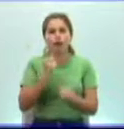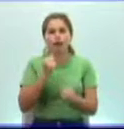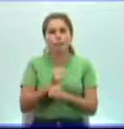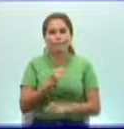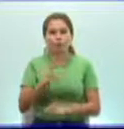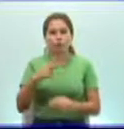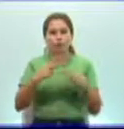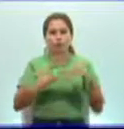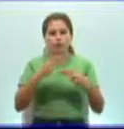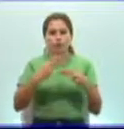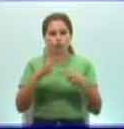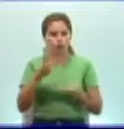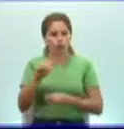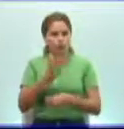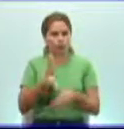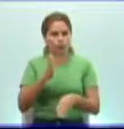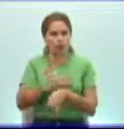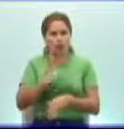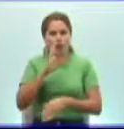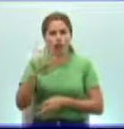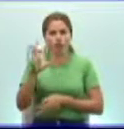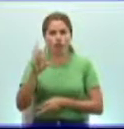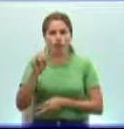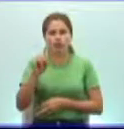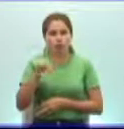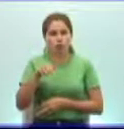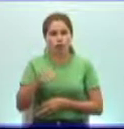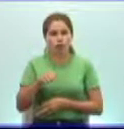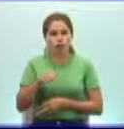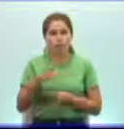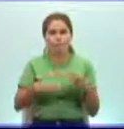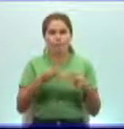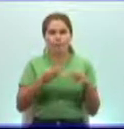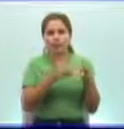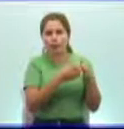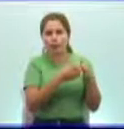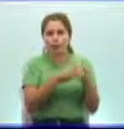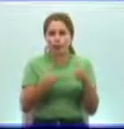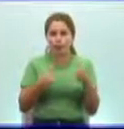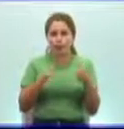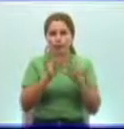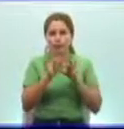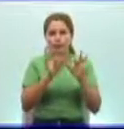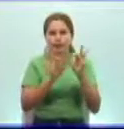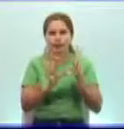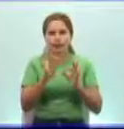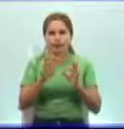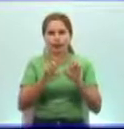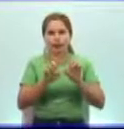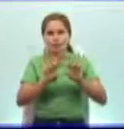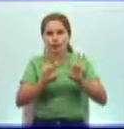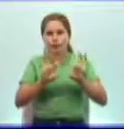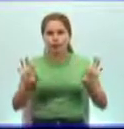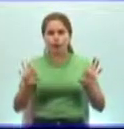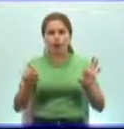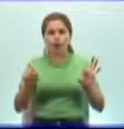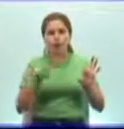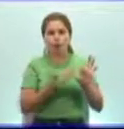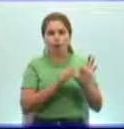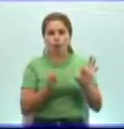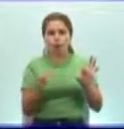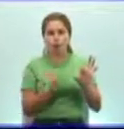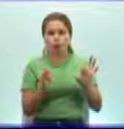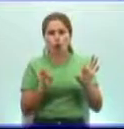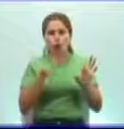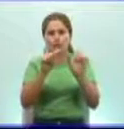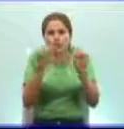como decíamos anteriormente, por las fuerzas de origen no coulombianas para hacer trasladar a las cargas eléctricas o partículas a través de la sección transversal de los